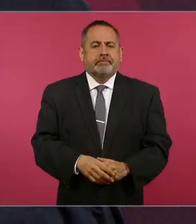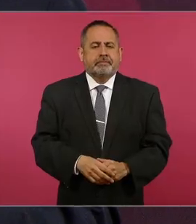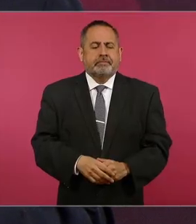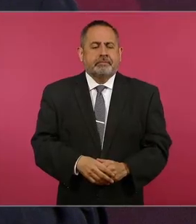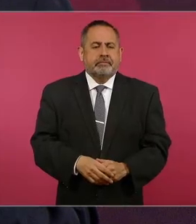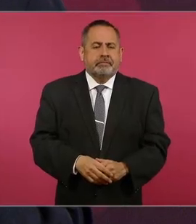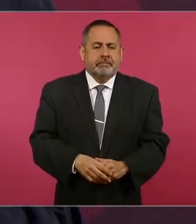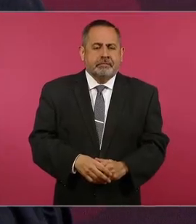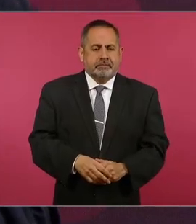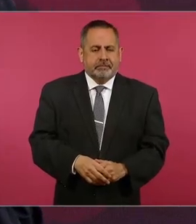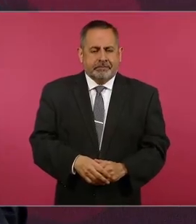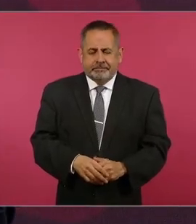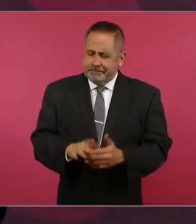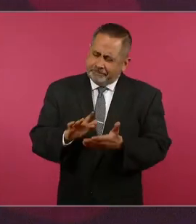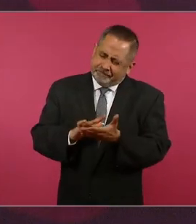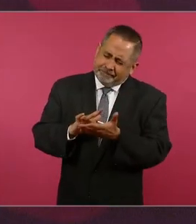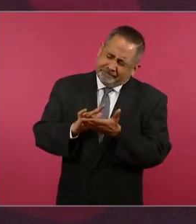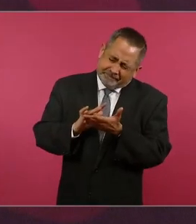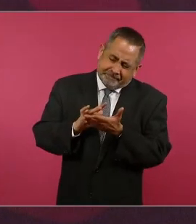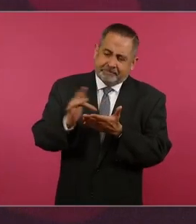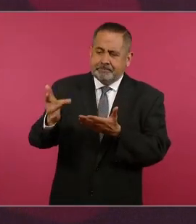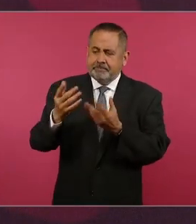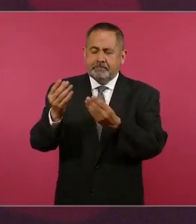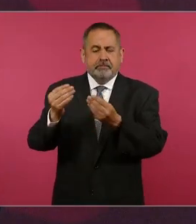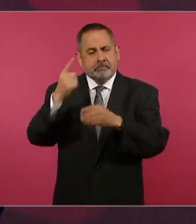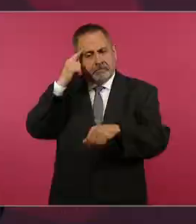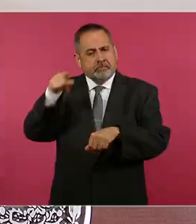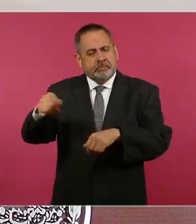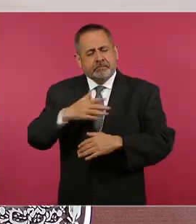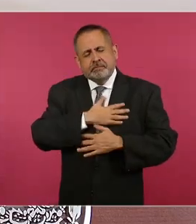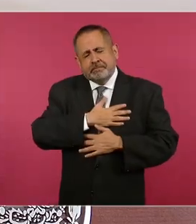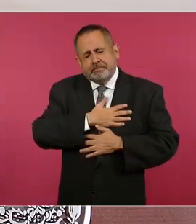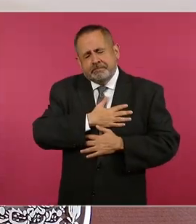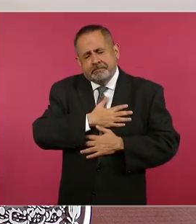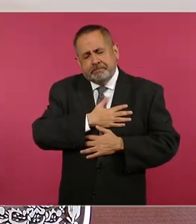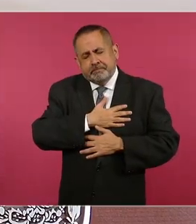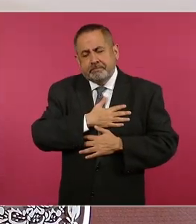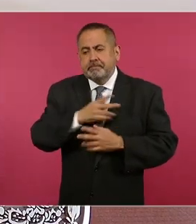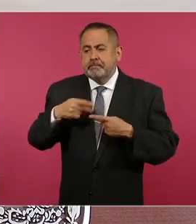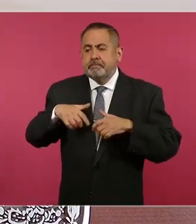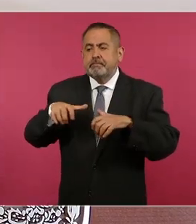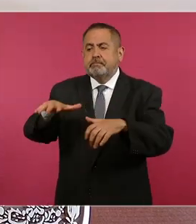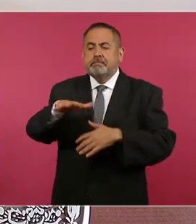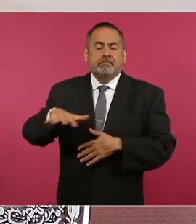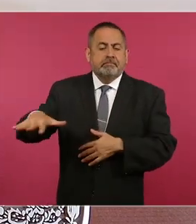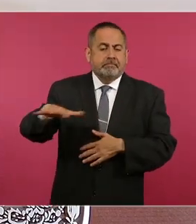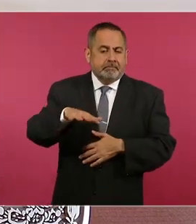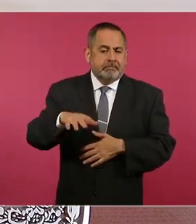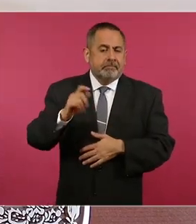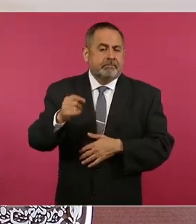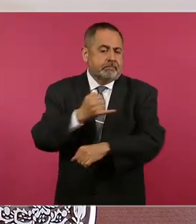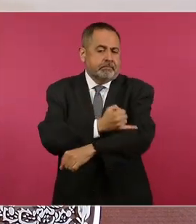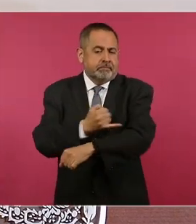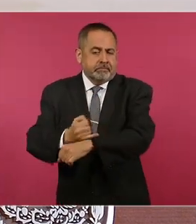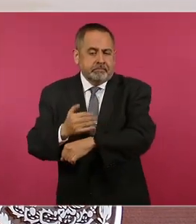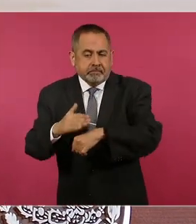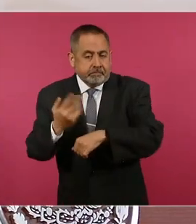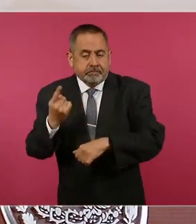le tengo un profundo amor al pueblo porque